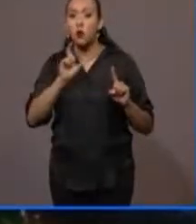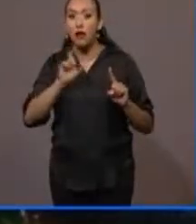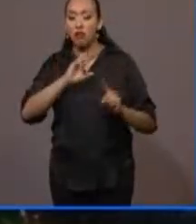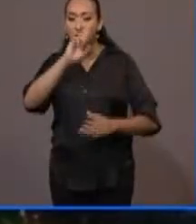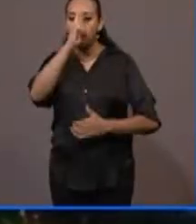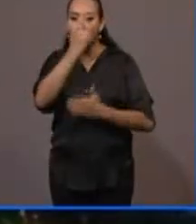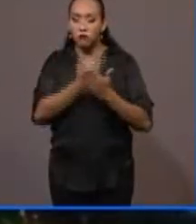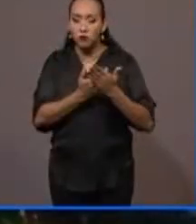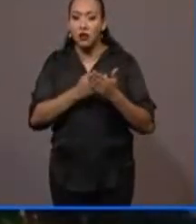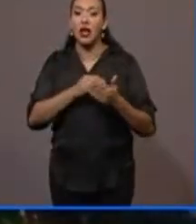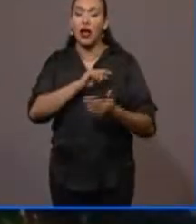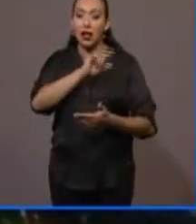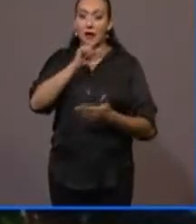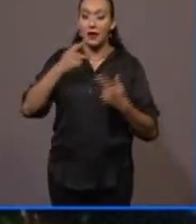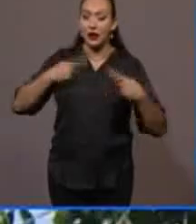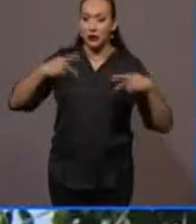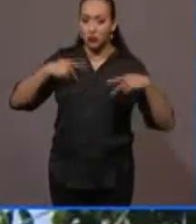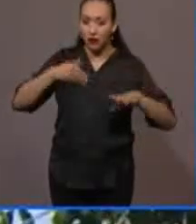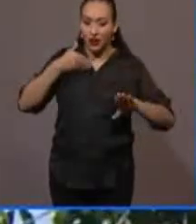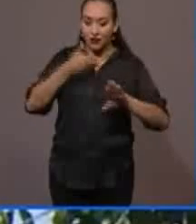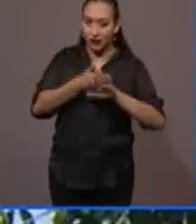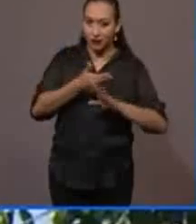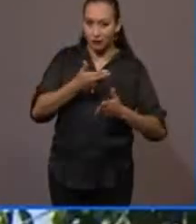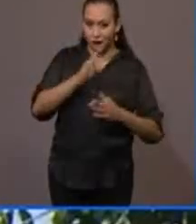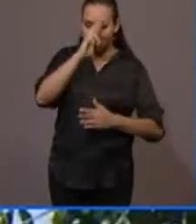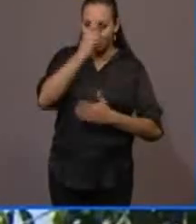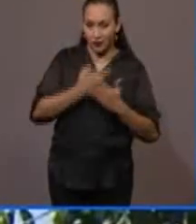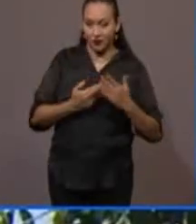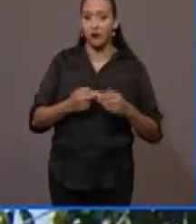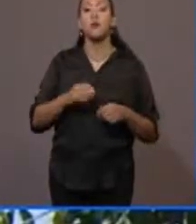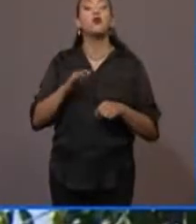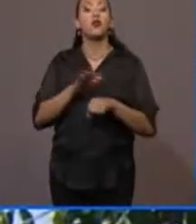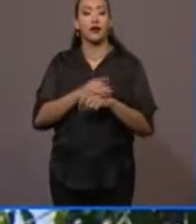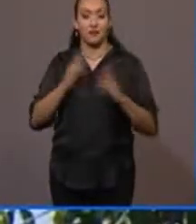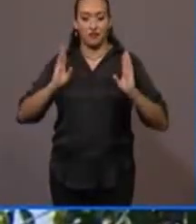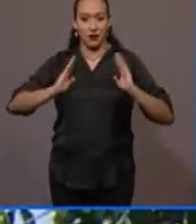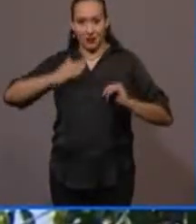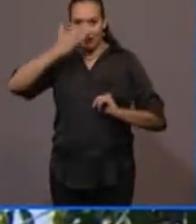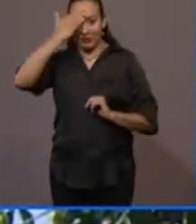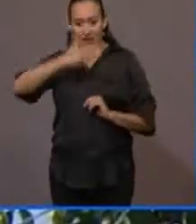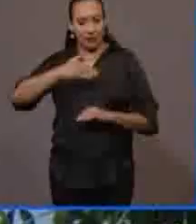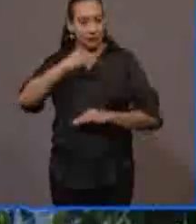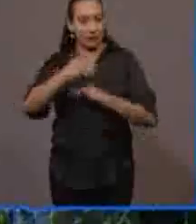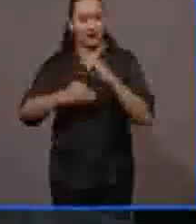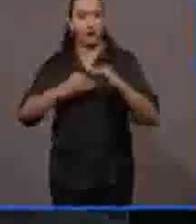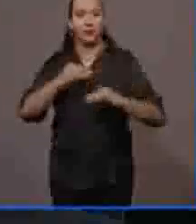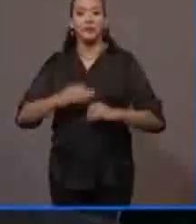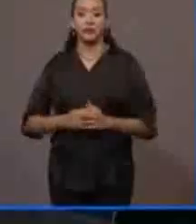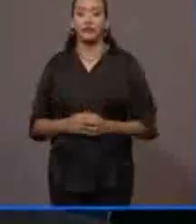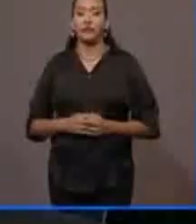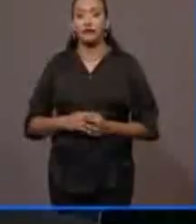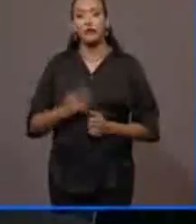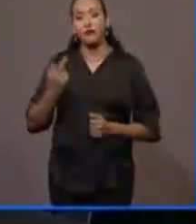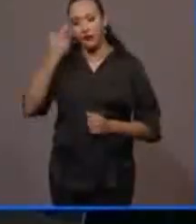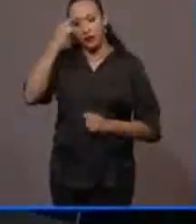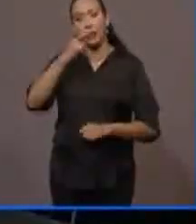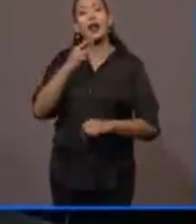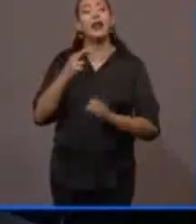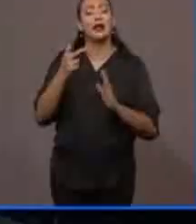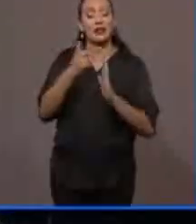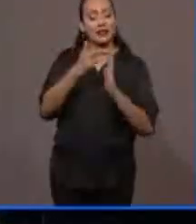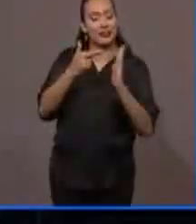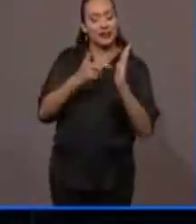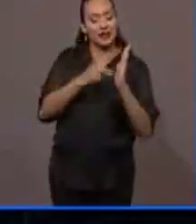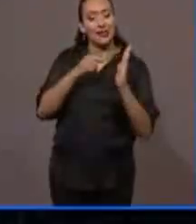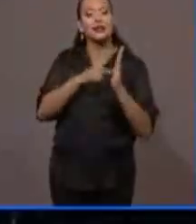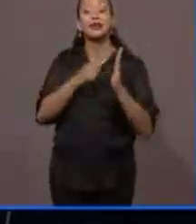falta de obediencia o respeto a los superiores, de acuerdo con la disciplina y la legislación militar. Recordó que el Reglamento General de